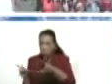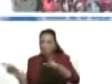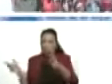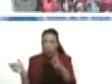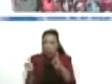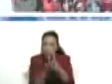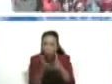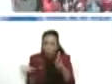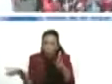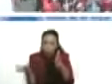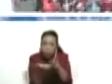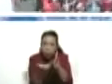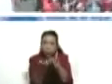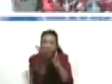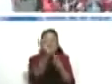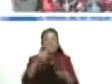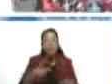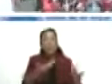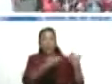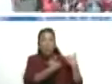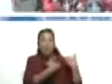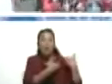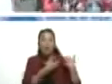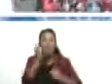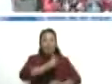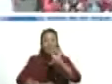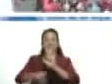Y era delegado sindical